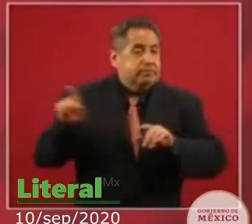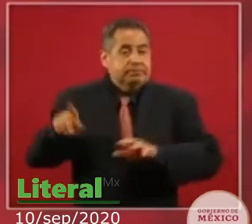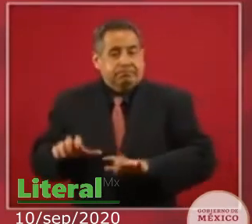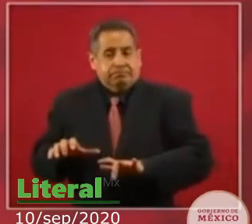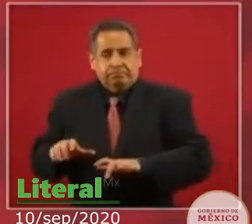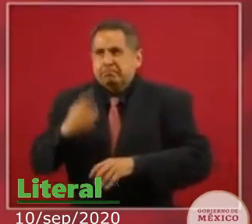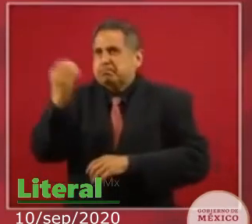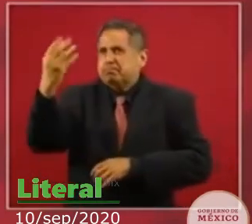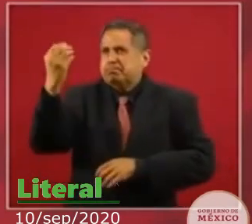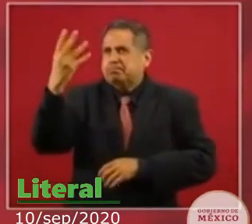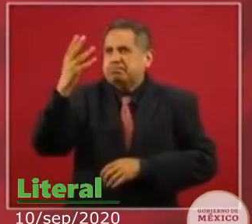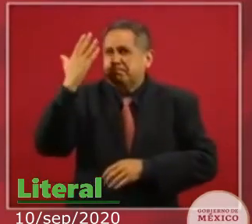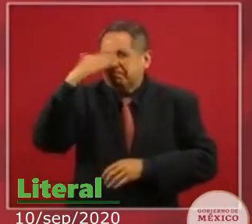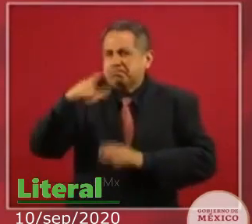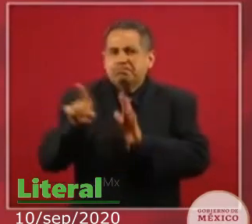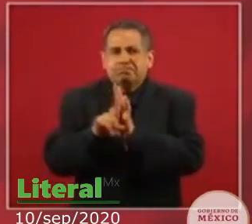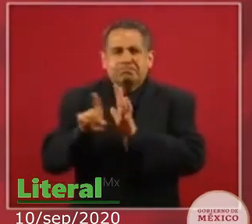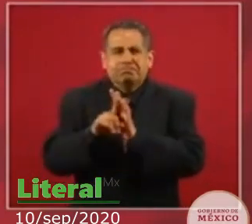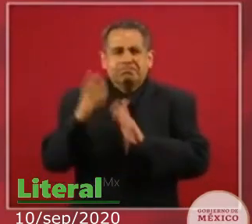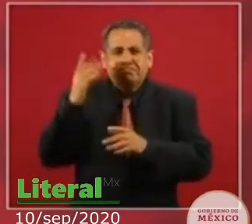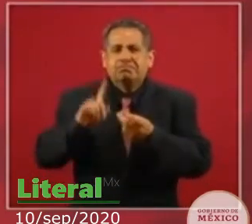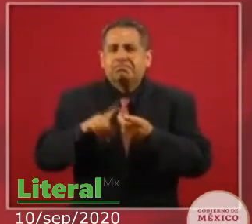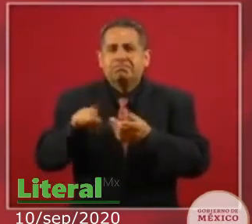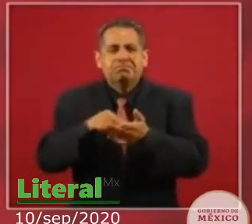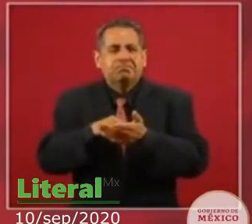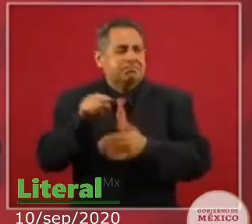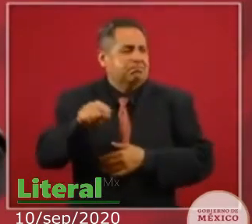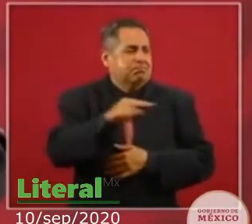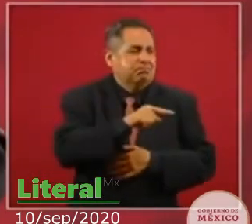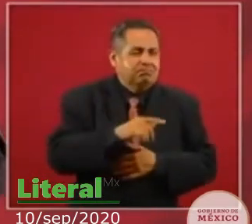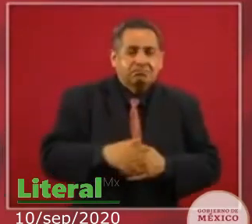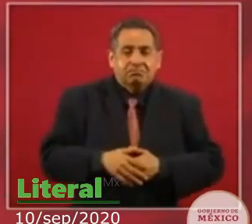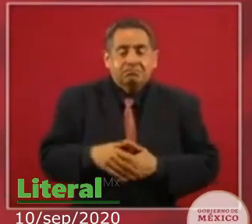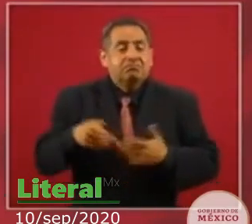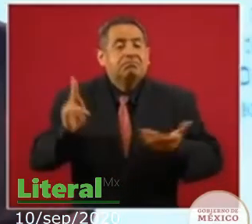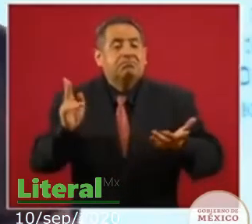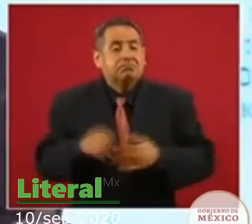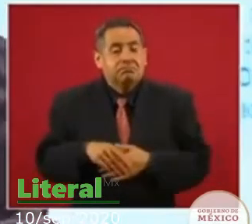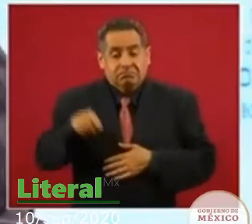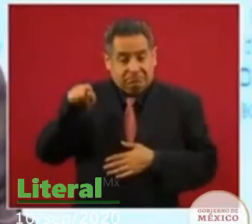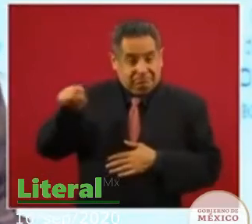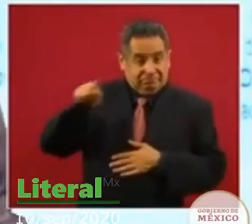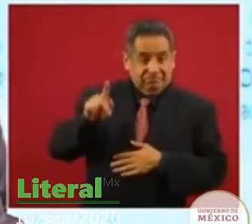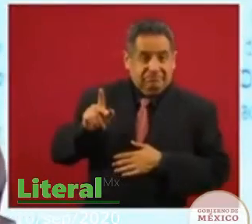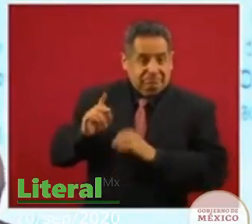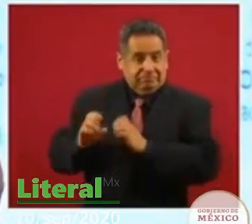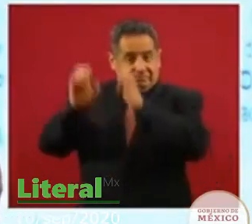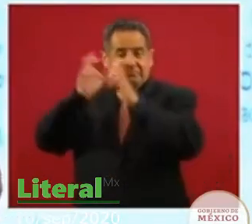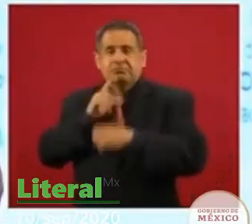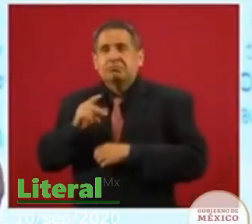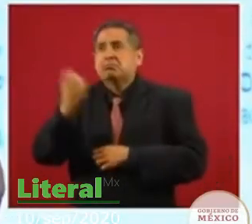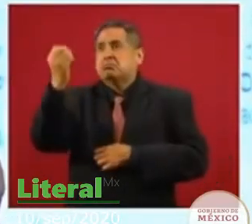se estaban robando el combustible. Nada más que podía sonar la alarma todo el día, o